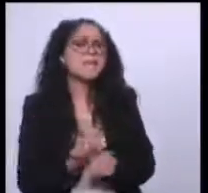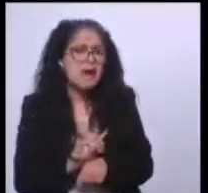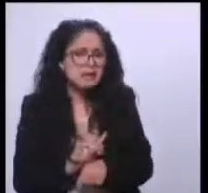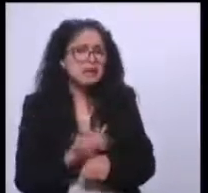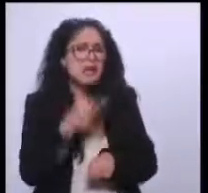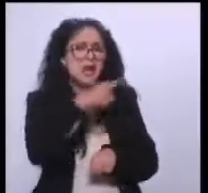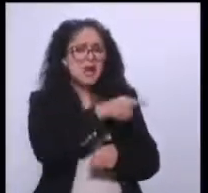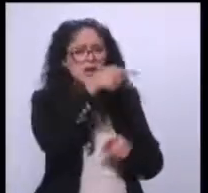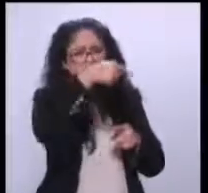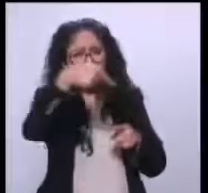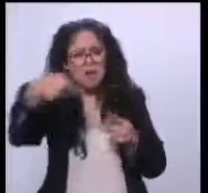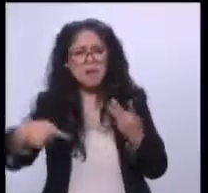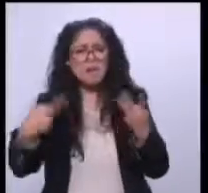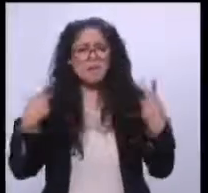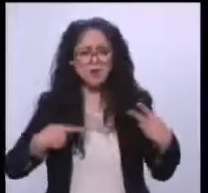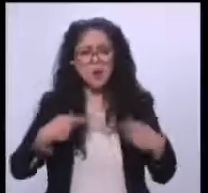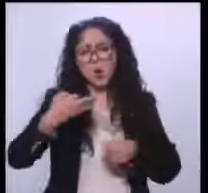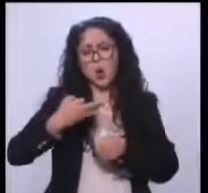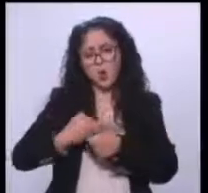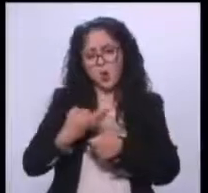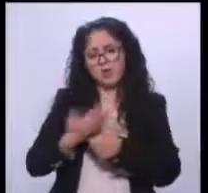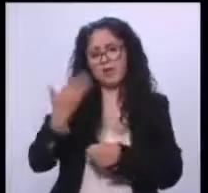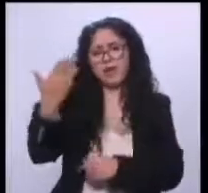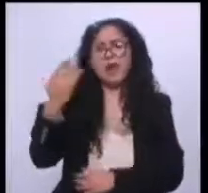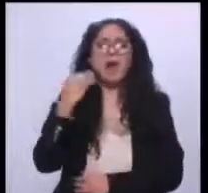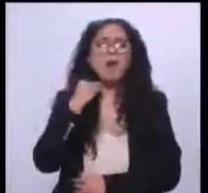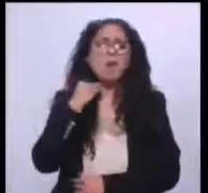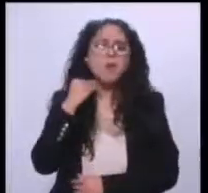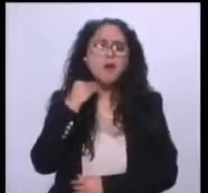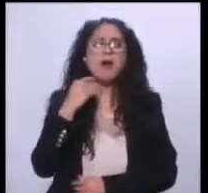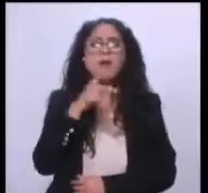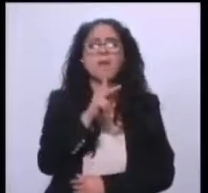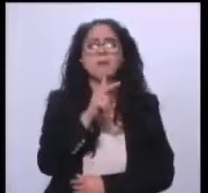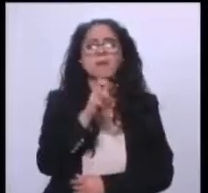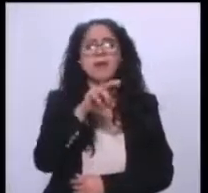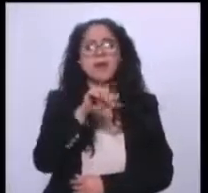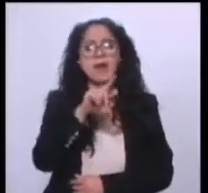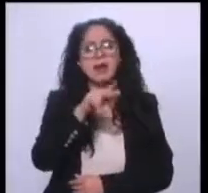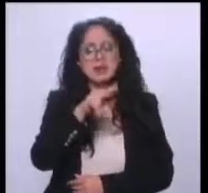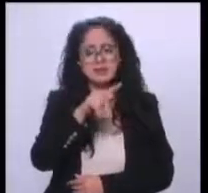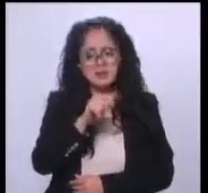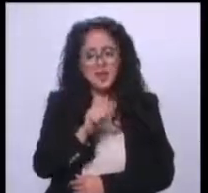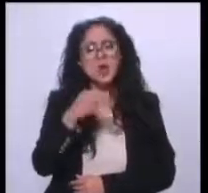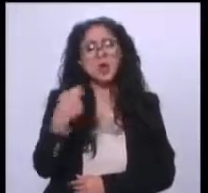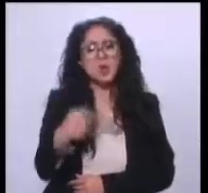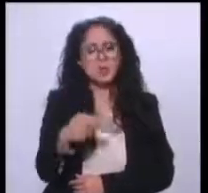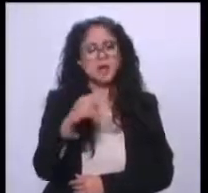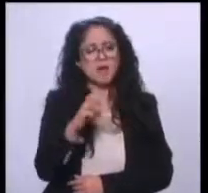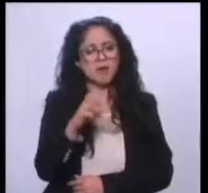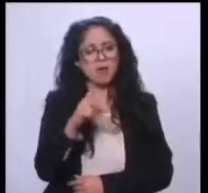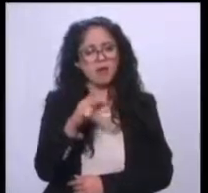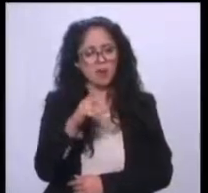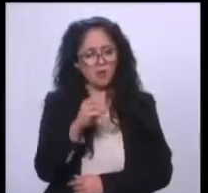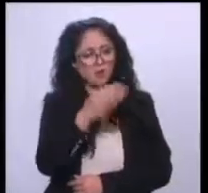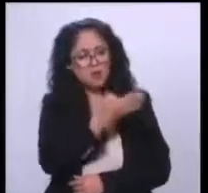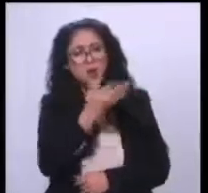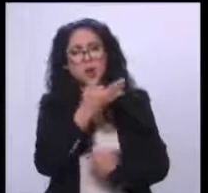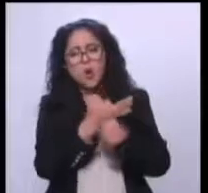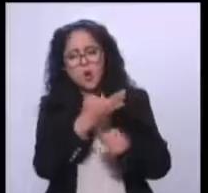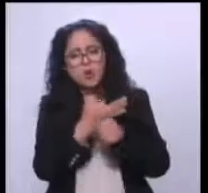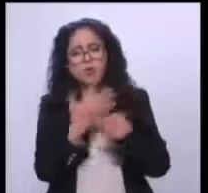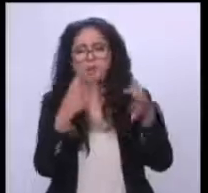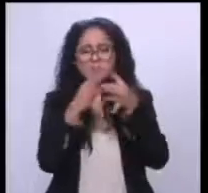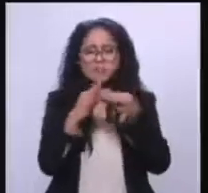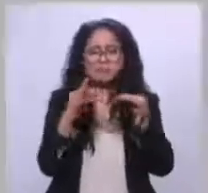salen estas figuras? Se encuentra con nosotros el abogado penalista Eduardo Olivares, justamente para ayudarnos a aclarar este tipo